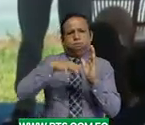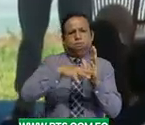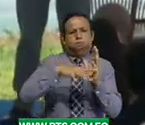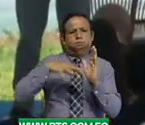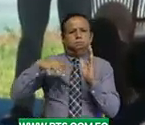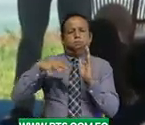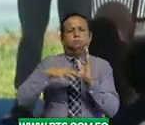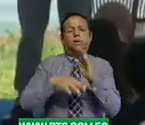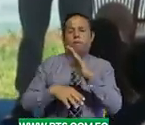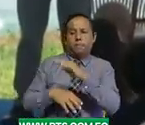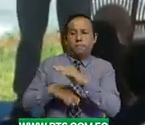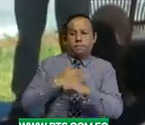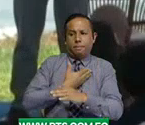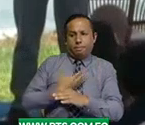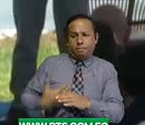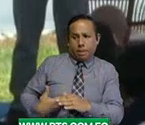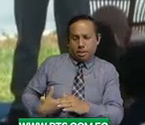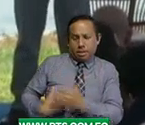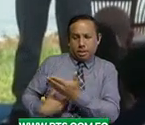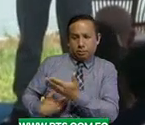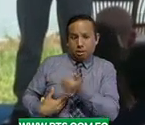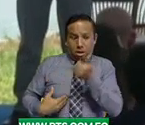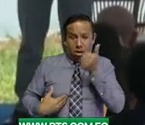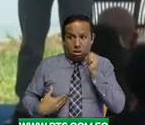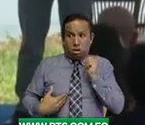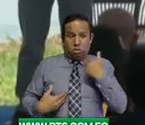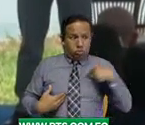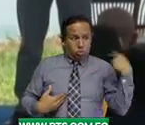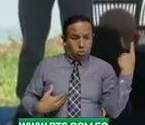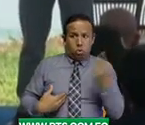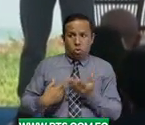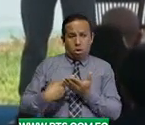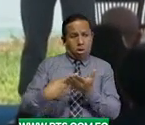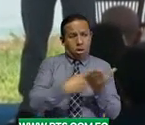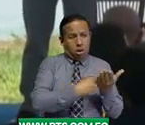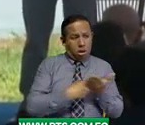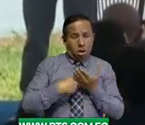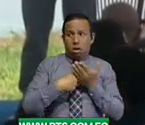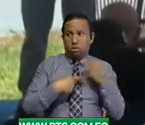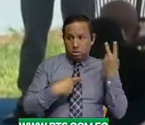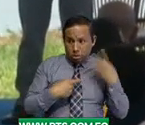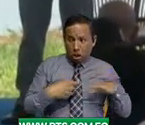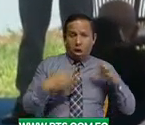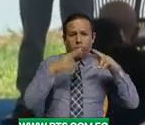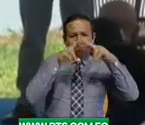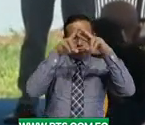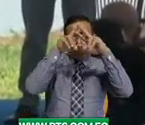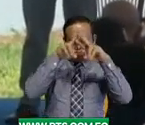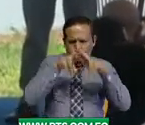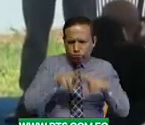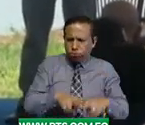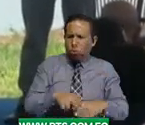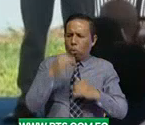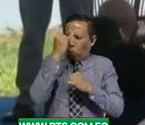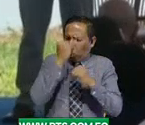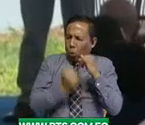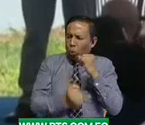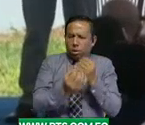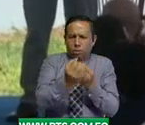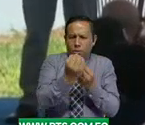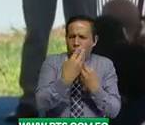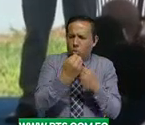presidente, justamente el día de ayer tuvimos comité de crisis. Hicimos la evaluación del último reporte